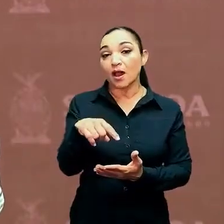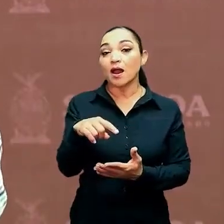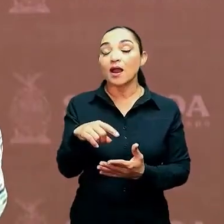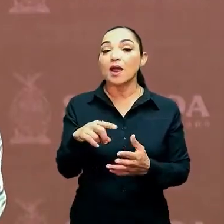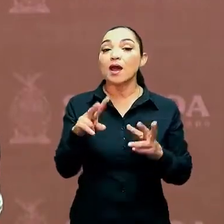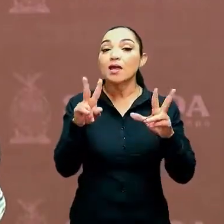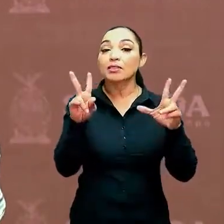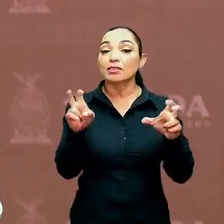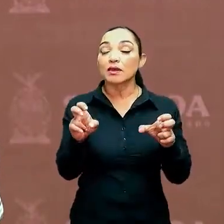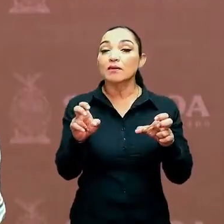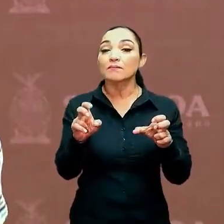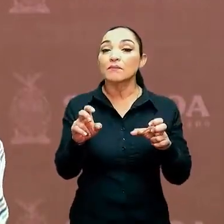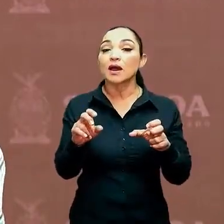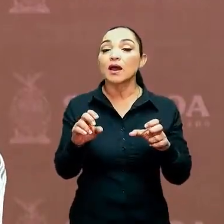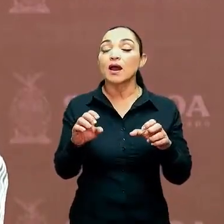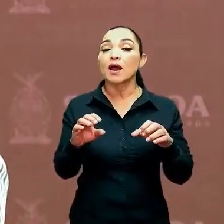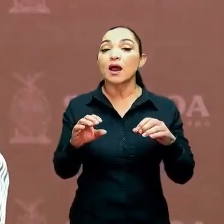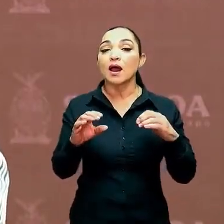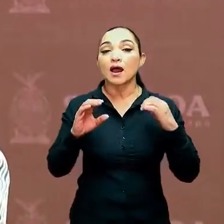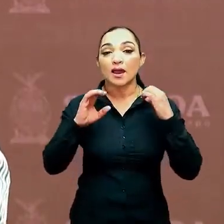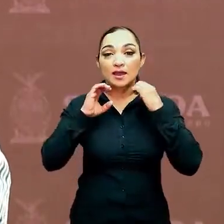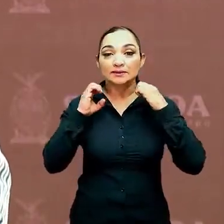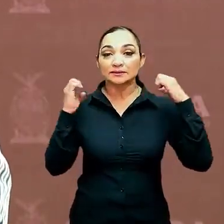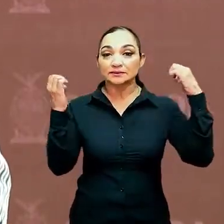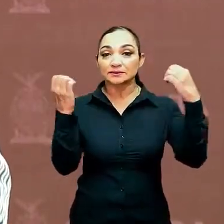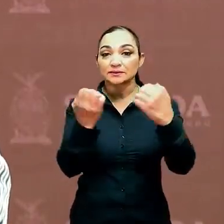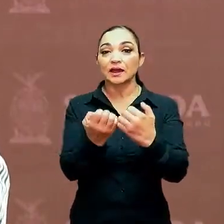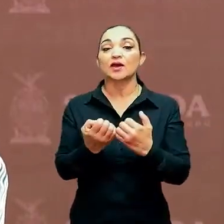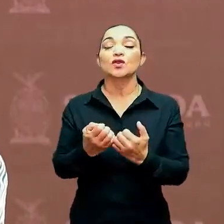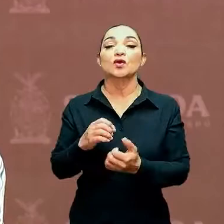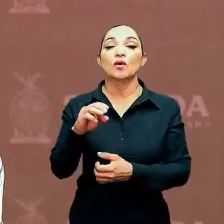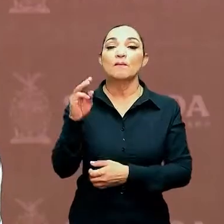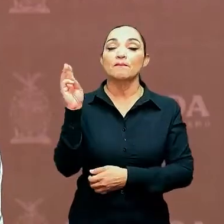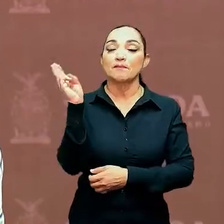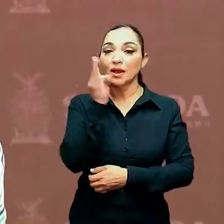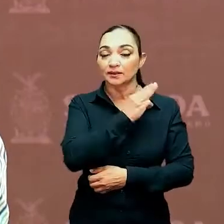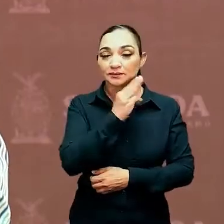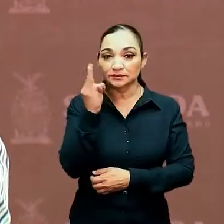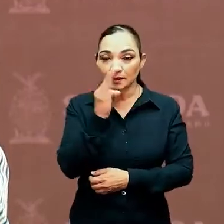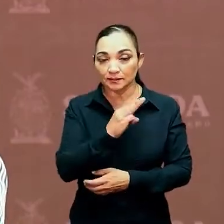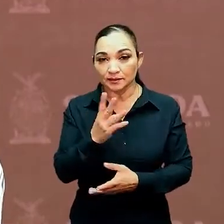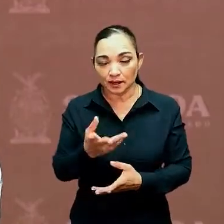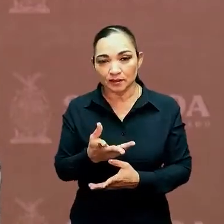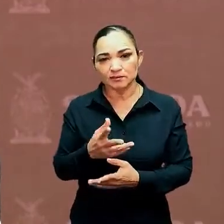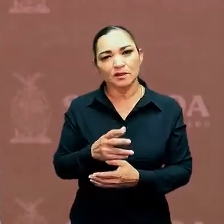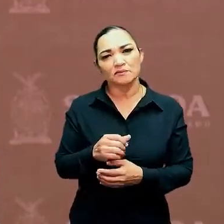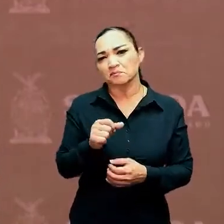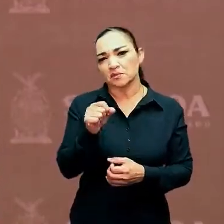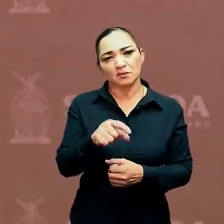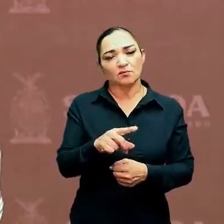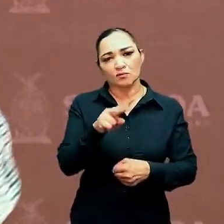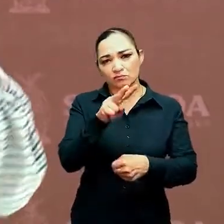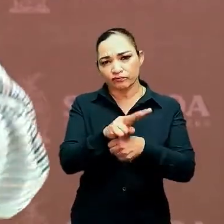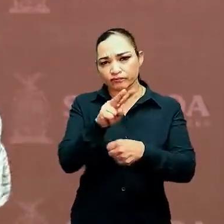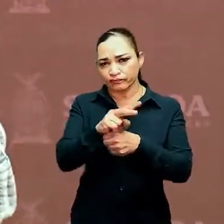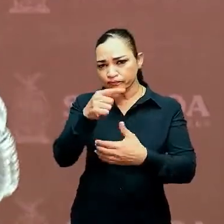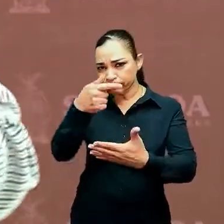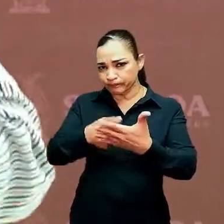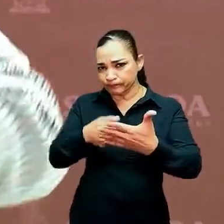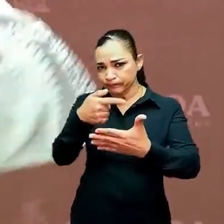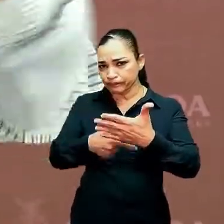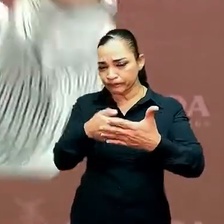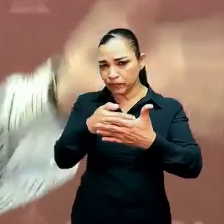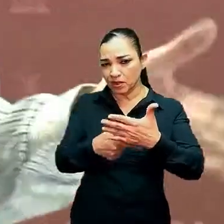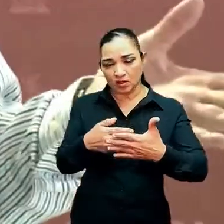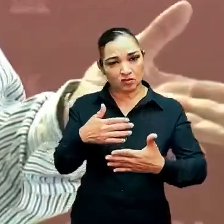Mazatlán, pues esa historia hay que pedirla a transparencia, esa y en auditoría, porque ese dato ya no lo tengo yo, porque